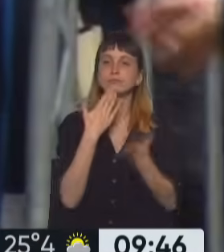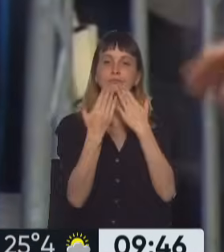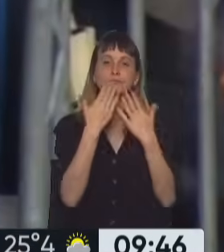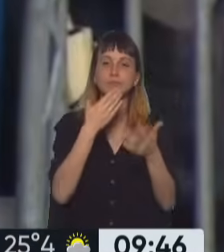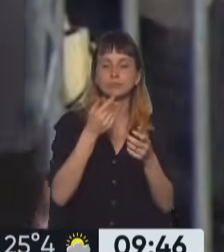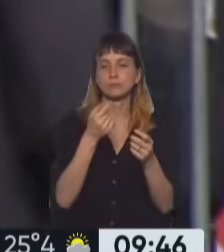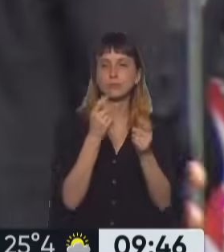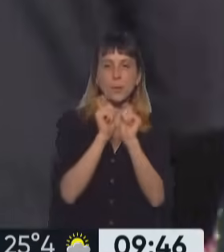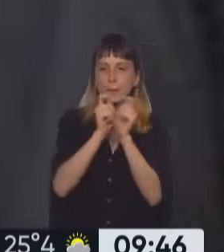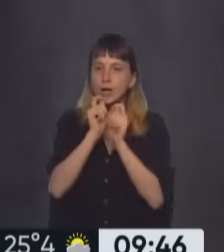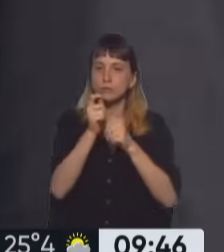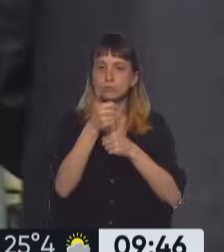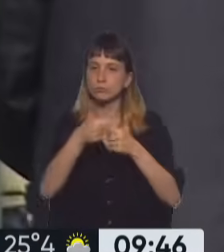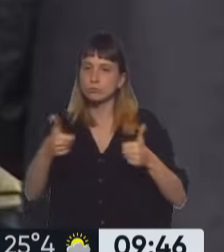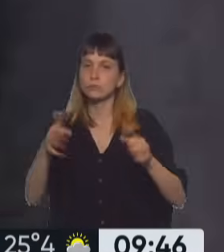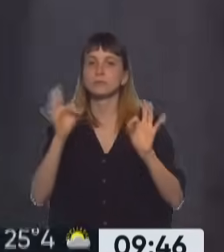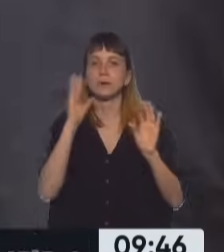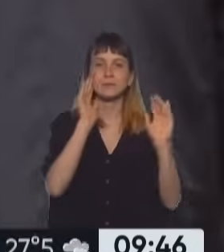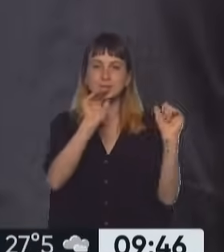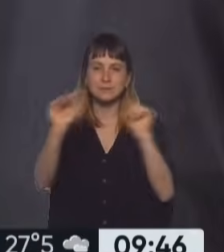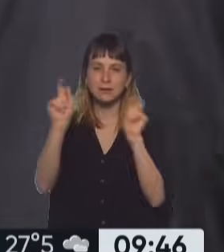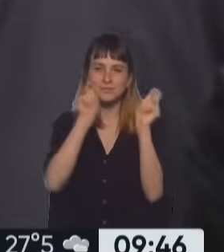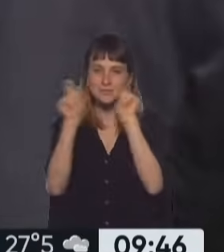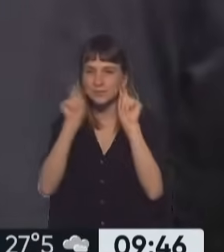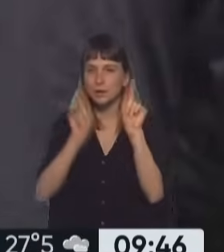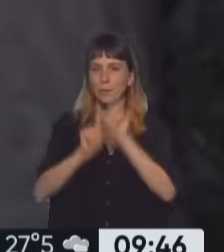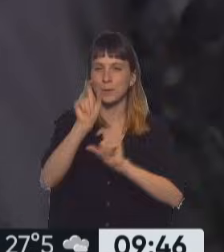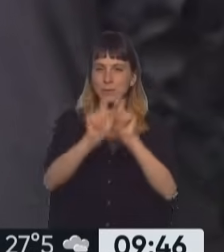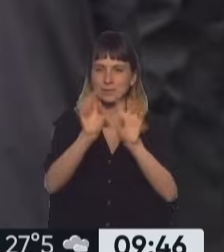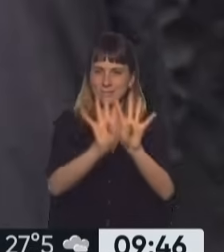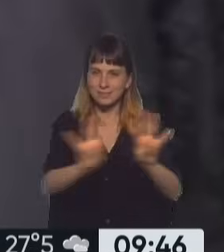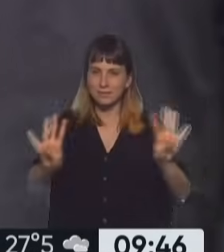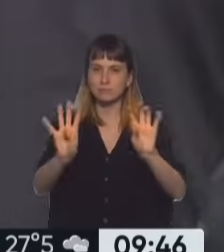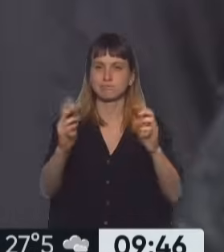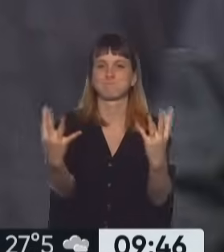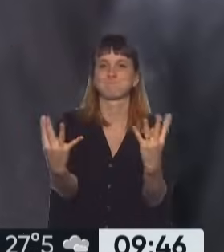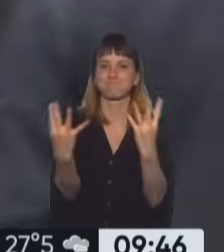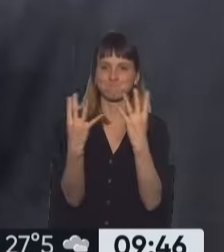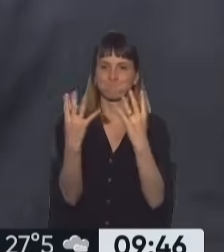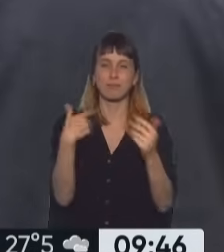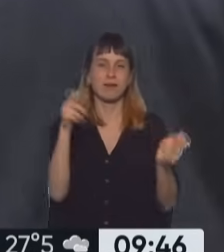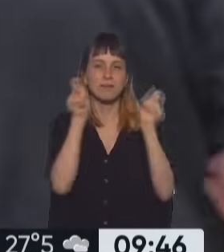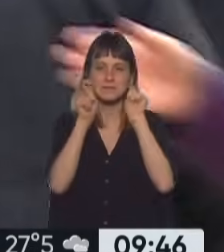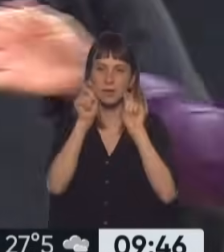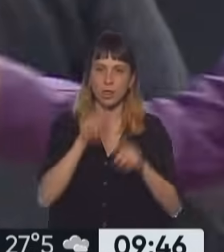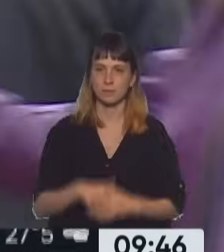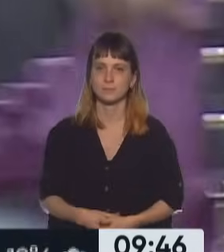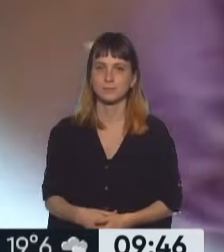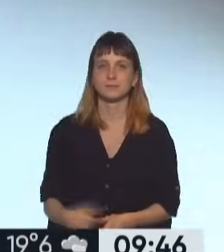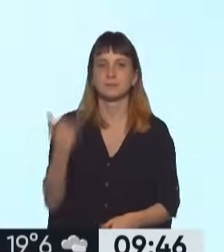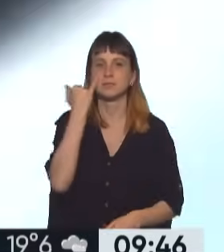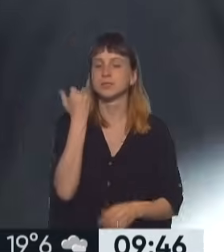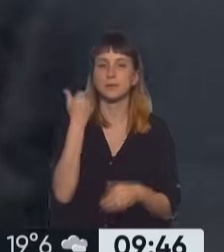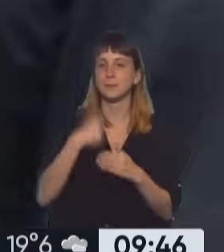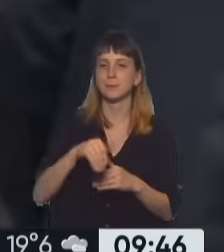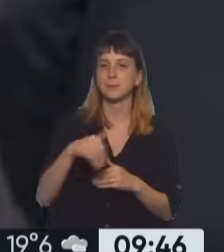del edificio. Ahora saluda a algunas personas que se han acercado, vaya de por medio, a la UCA, donde votó el primer mandatario, y ya está a punto